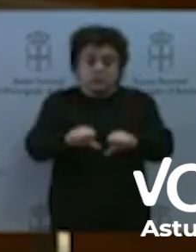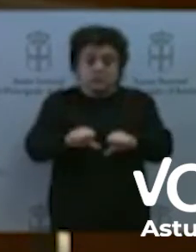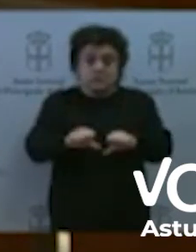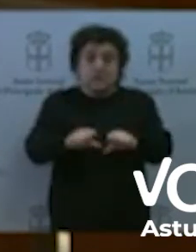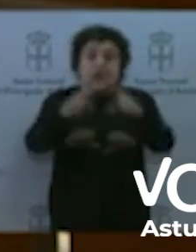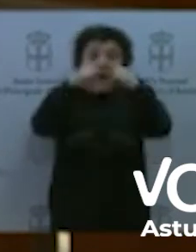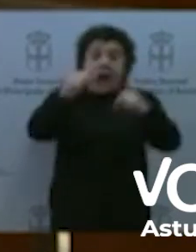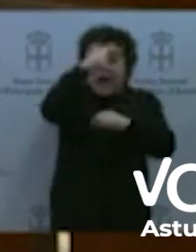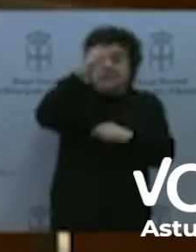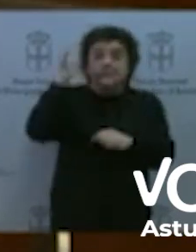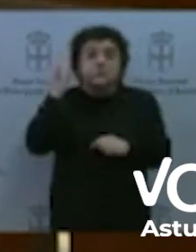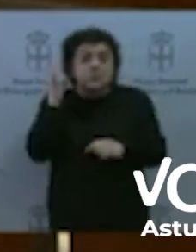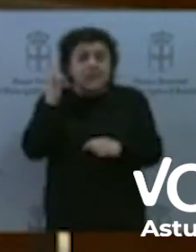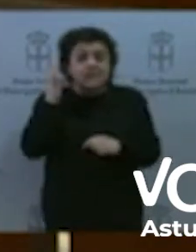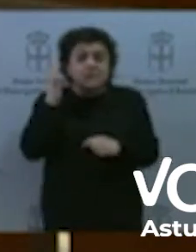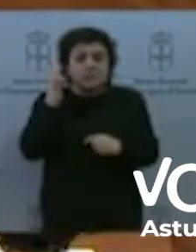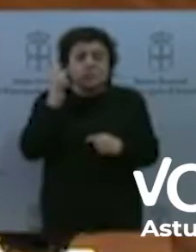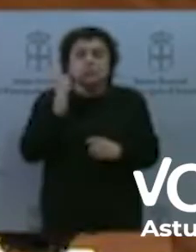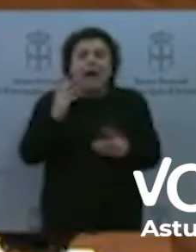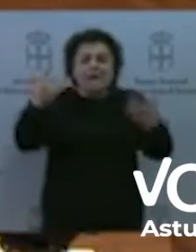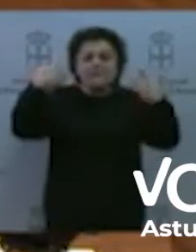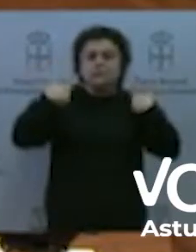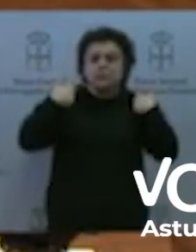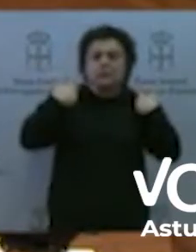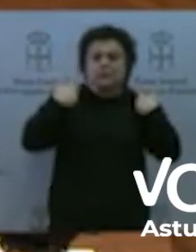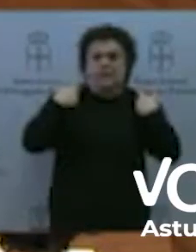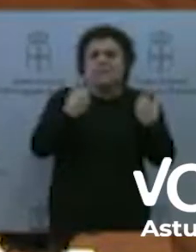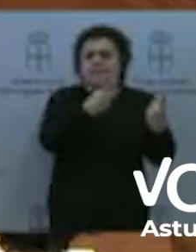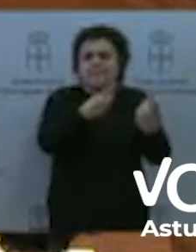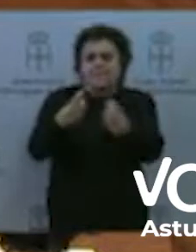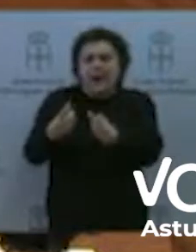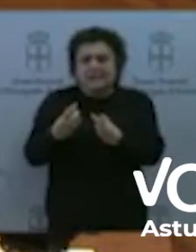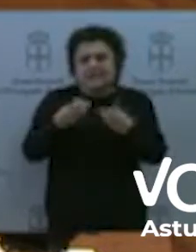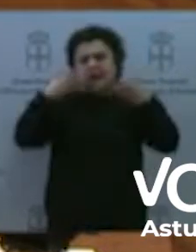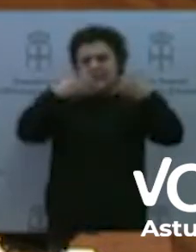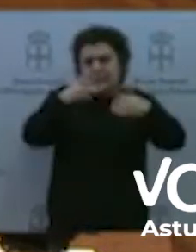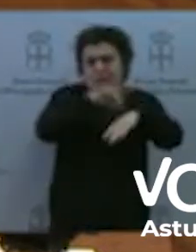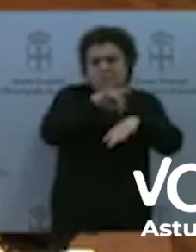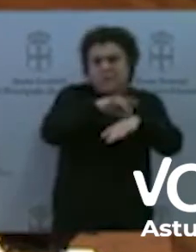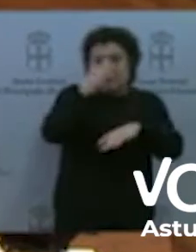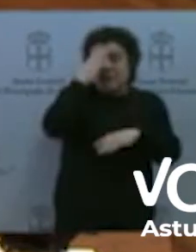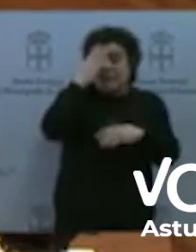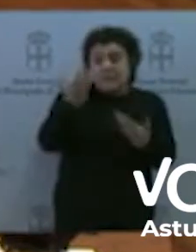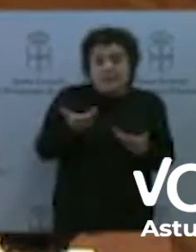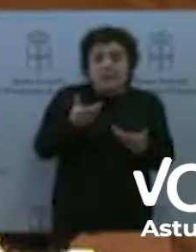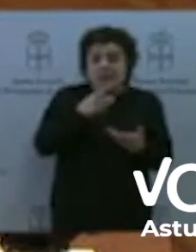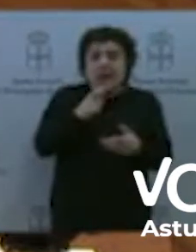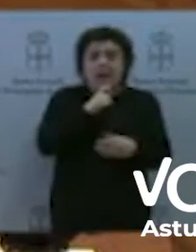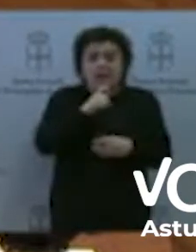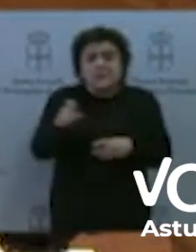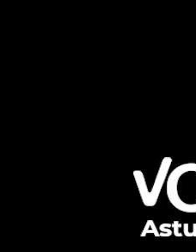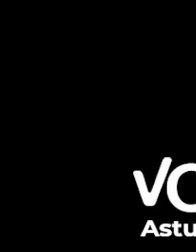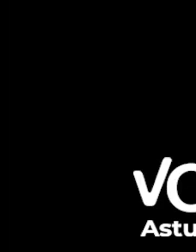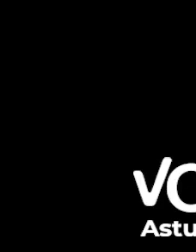atención primaria. Unas carencias denunciadas por colectivos de tanta relevancia como la Sociedad de Médicos de Familia o por los defensores